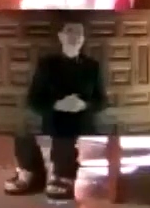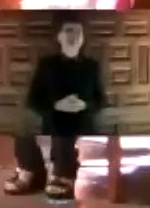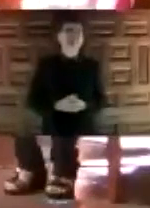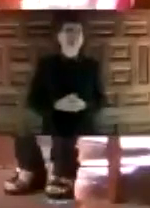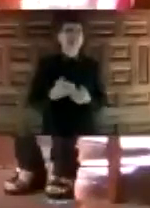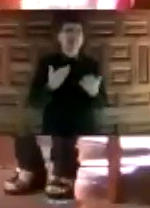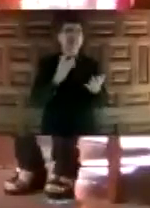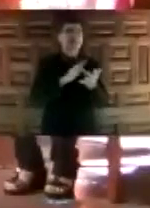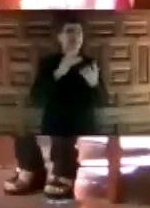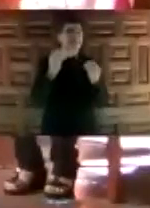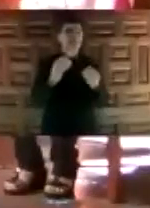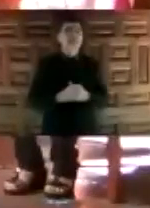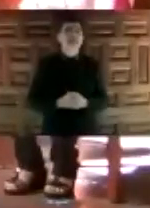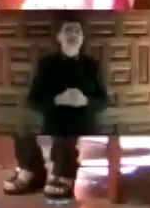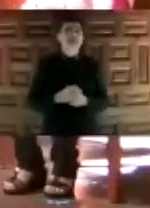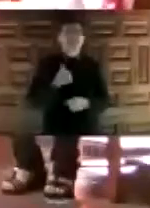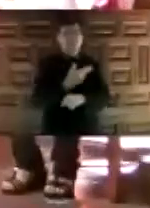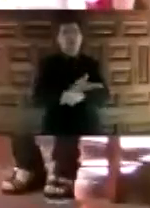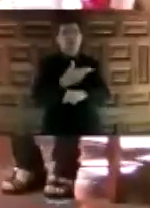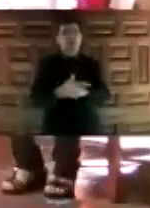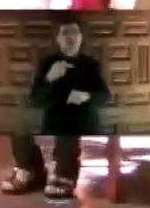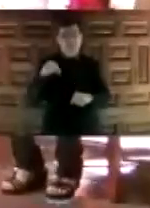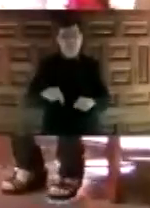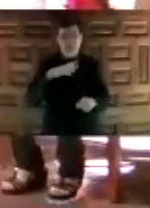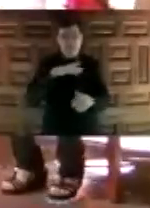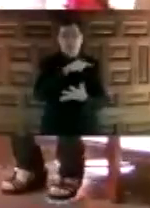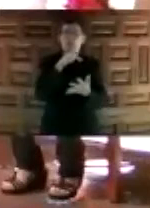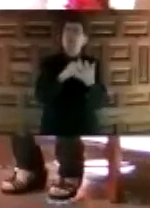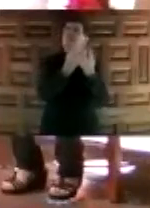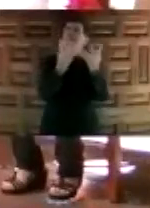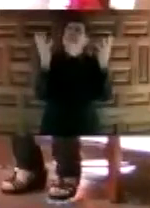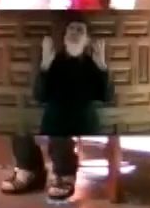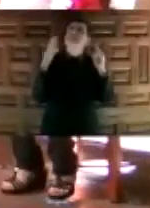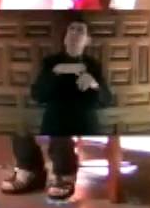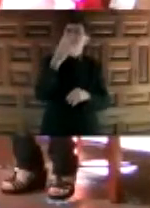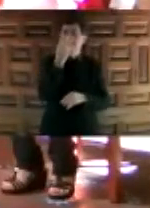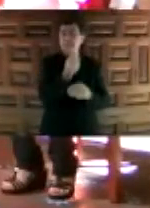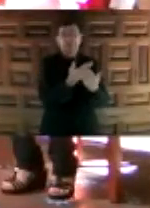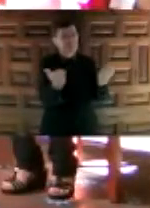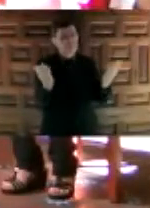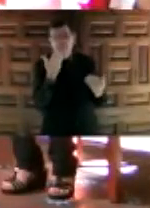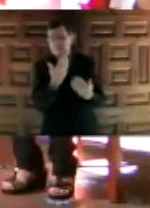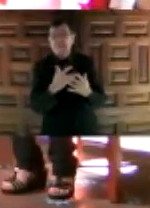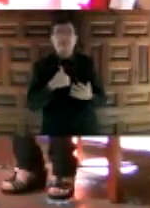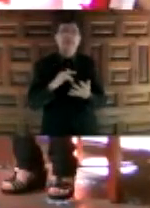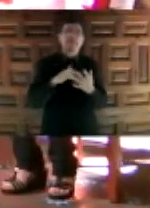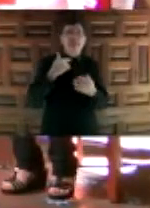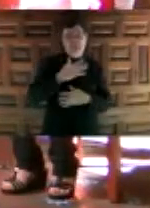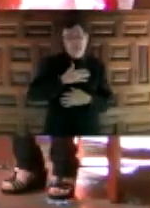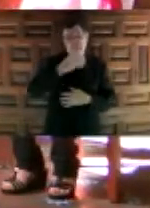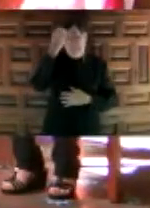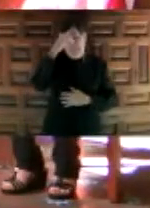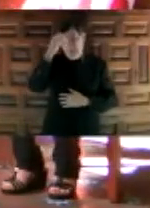Sí, cómo no, muchísimas gracias. Es un honor estar en este recinto acompañada de todas y todos ustedes. Bueno, en mi